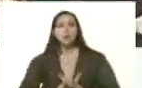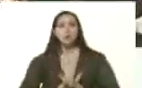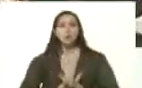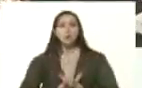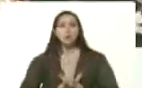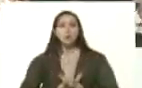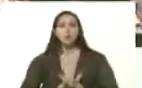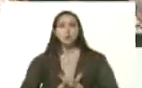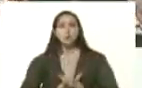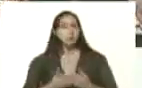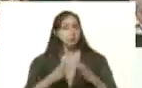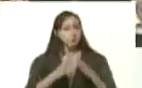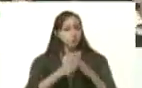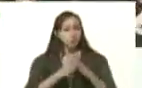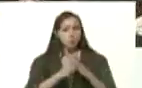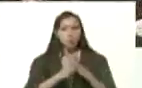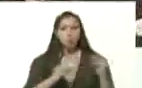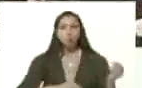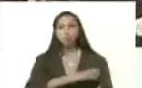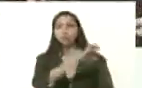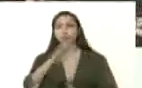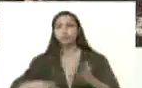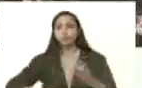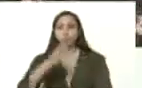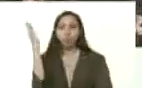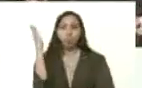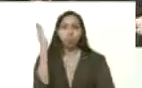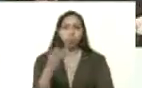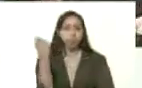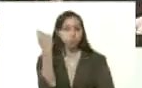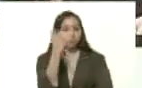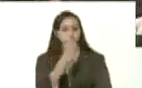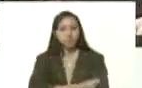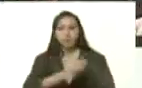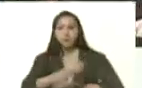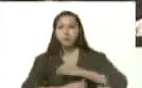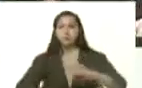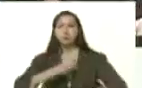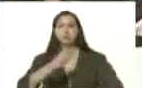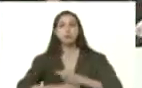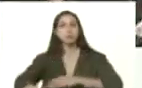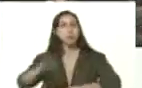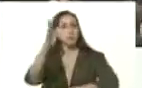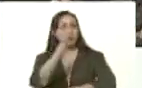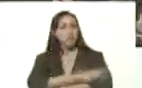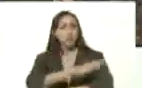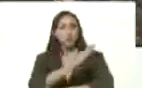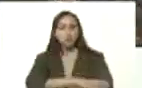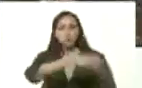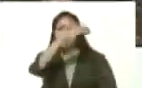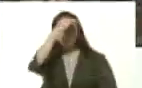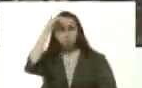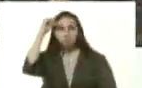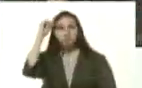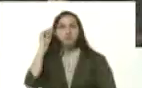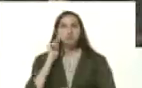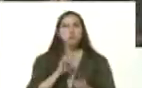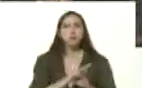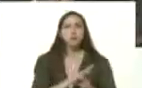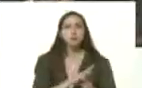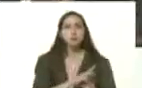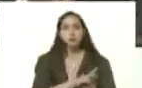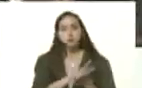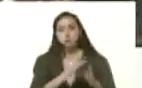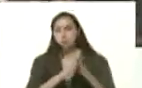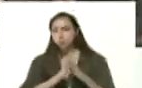de sus arrebatos, de sus actitudes irracionales, de su violencia contra los